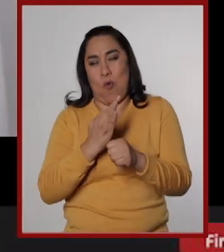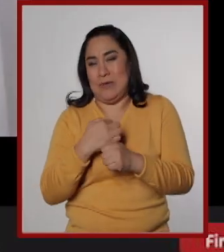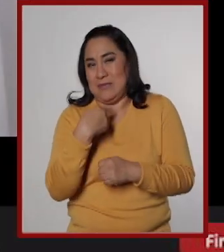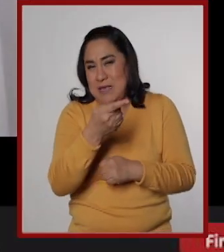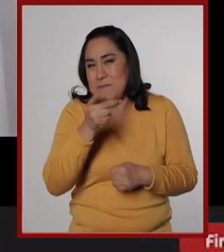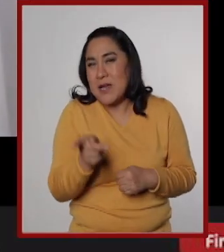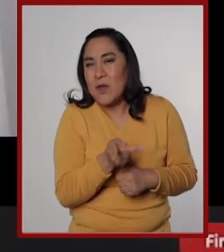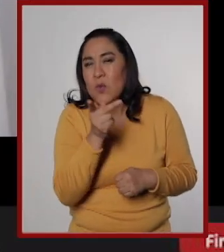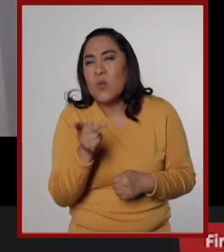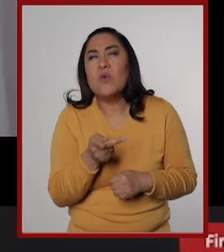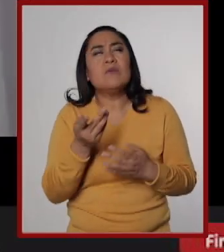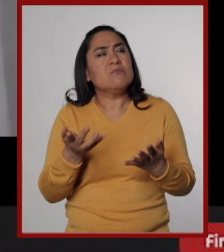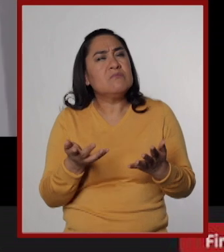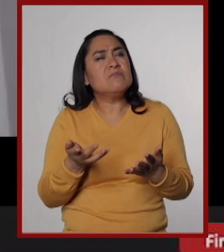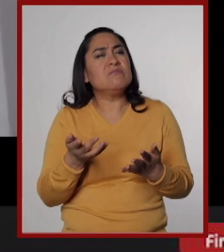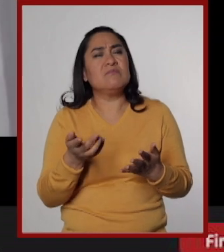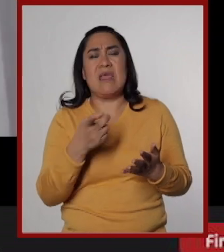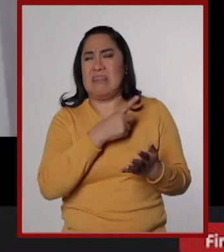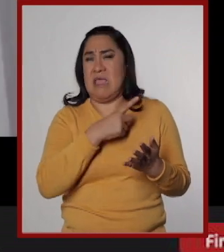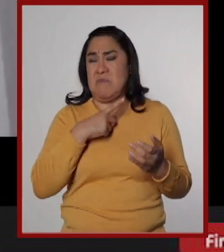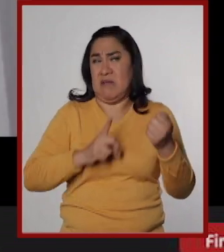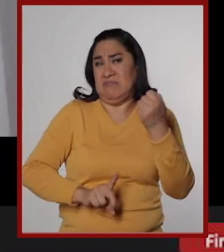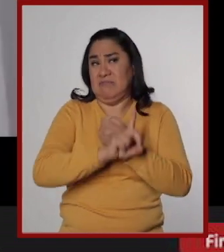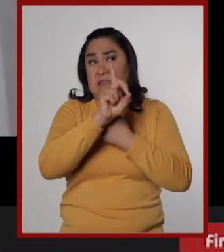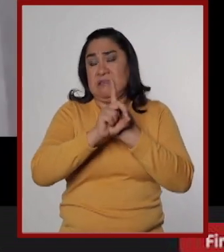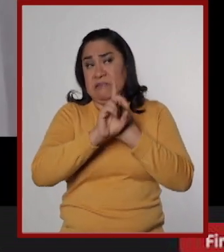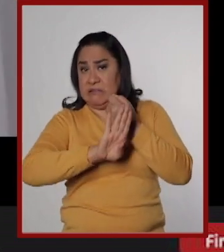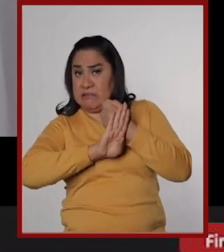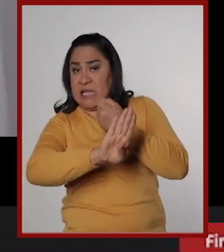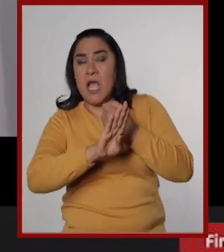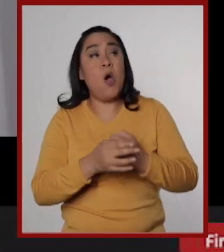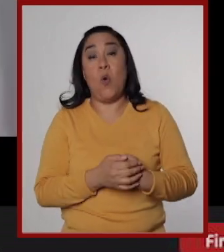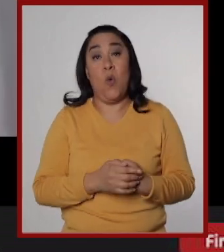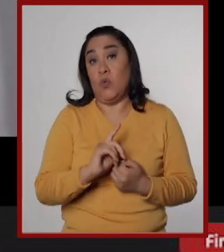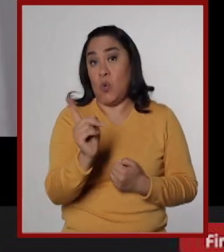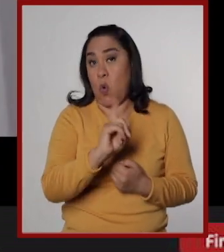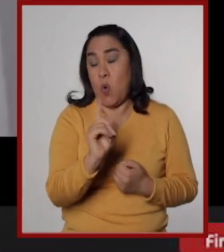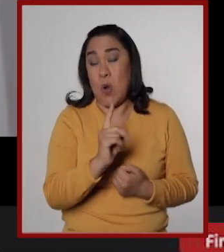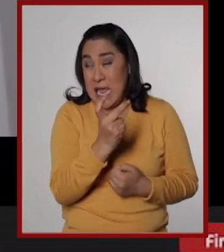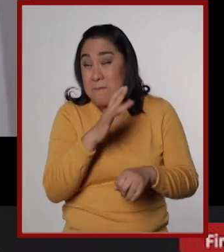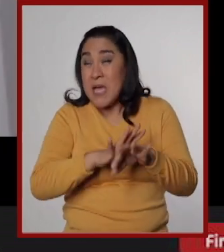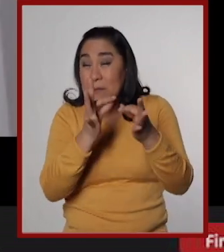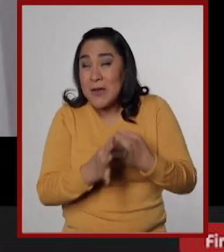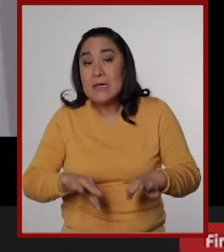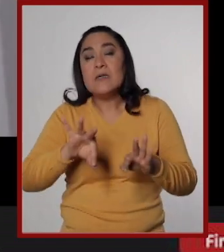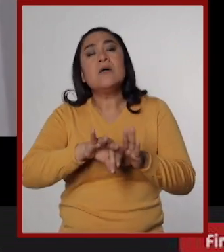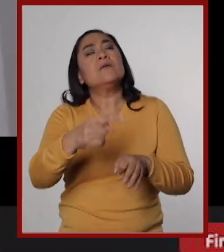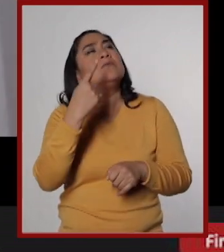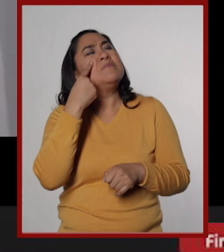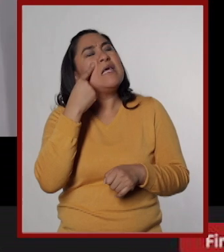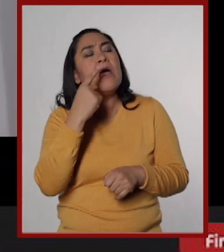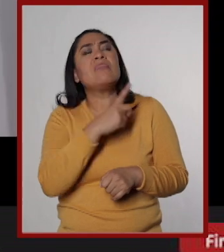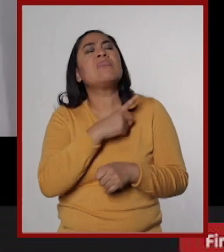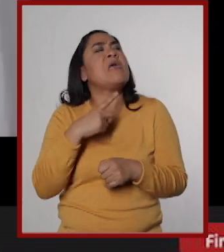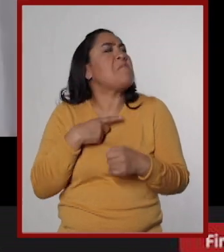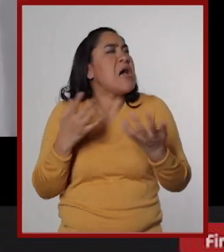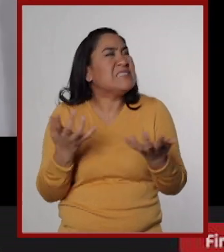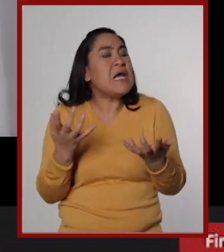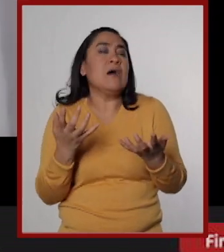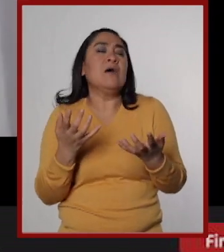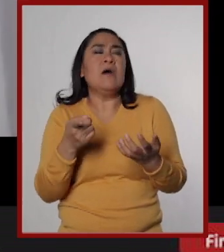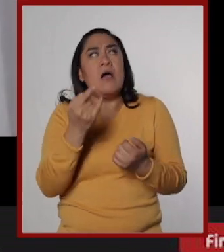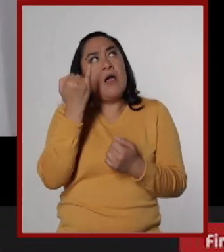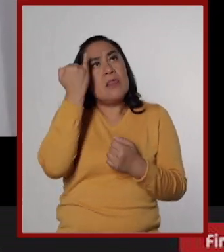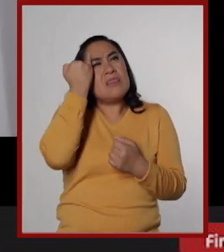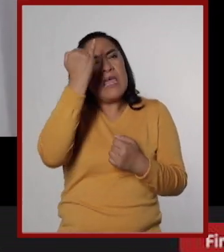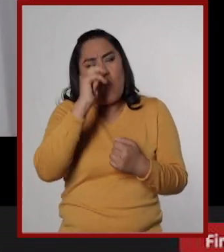pregunta. ¿Debemos evitar el conflicto? No, realmente esto es la parte clave del asunto. Lo que debemos evitar o lo que debemos hacer es cambiar la